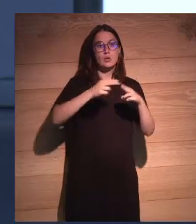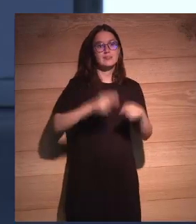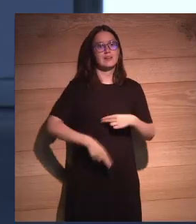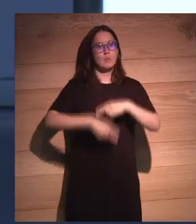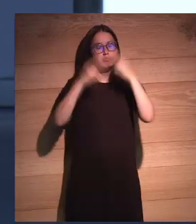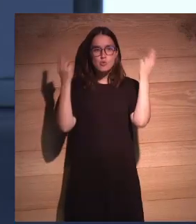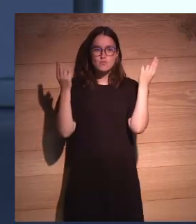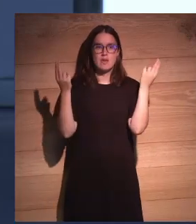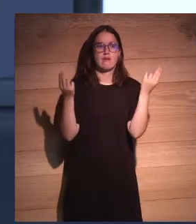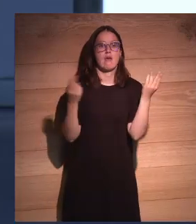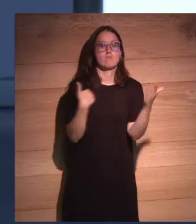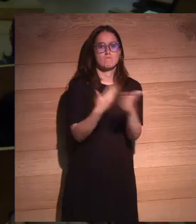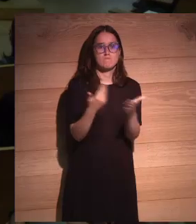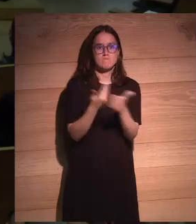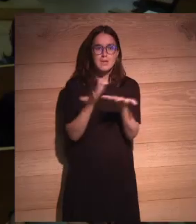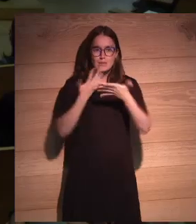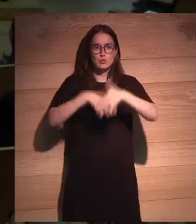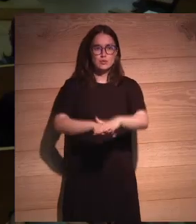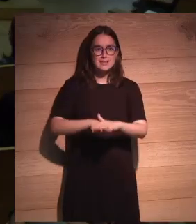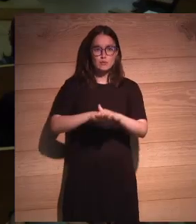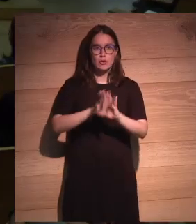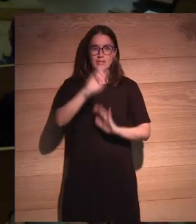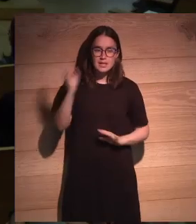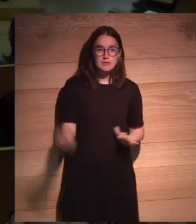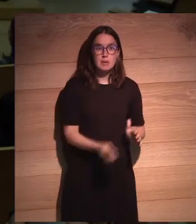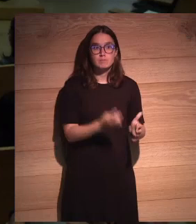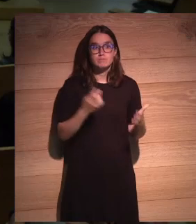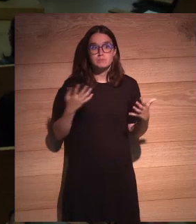pública de uso activa, garantizar uso inclusivo, etcétera.